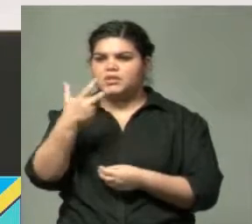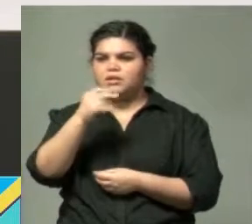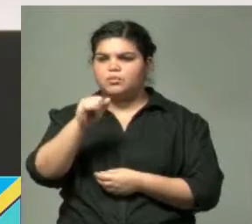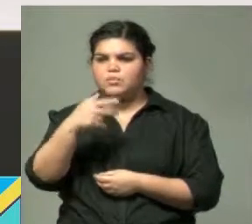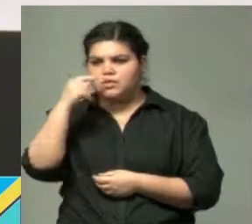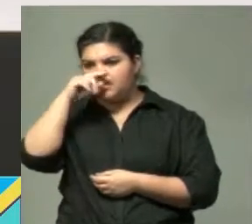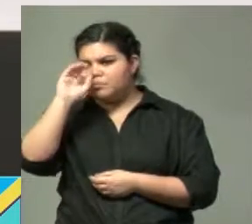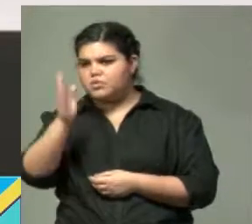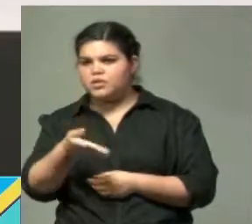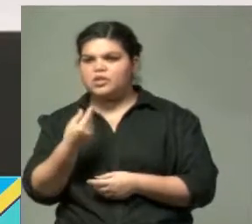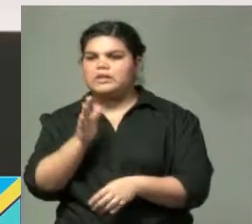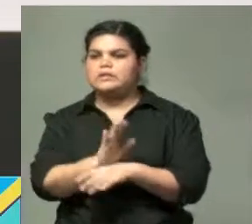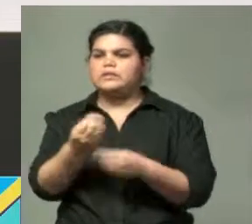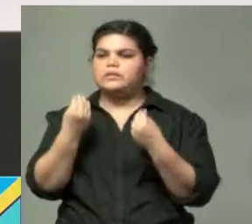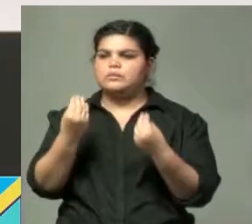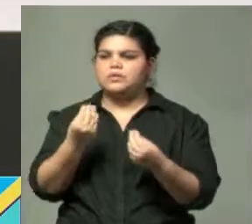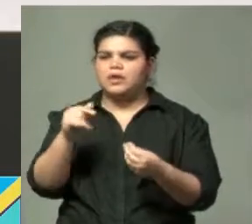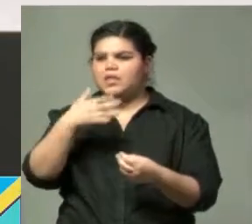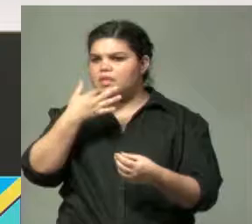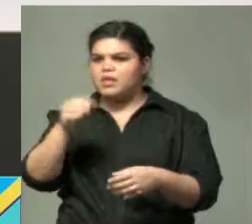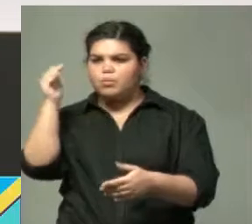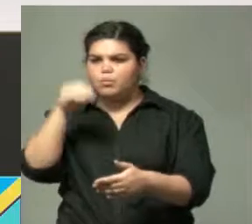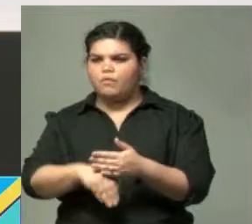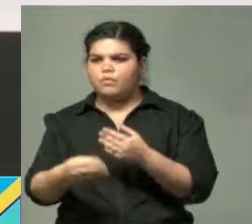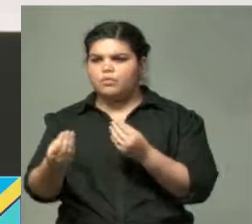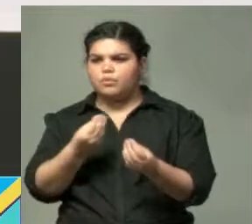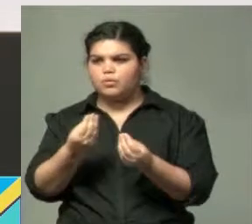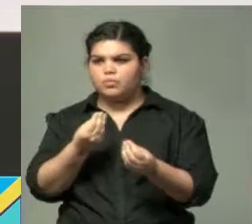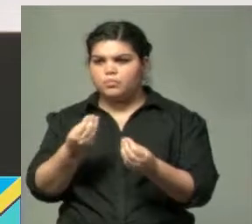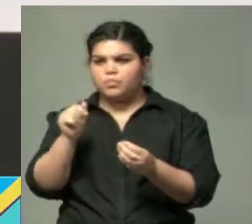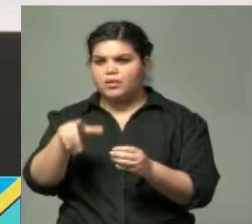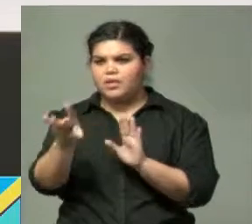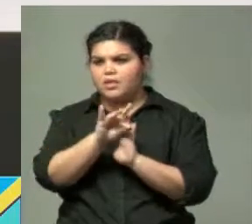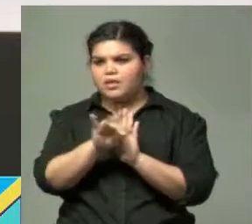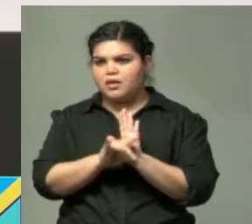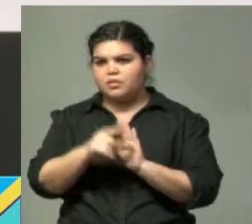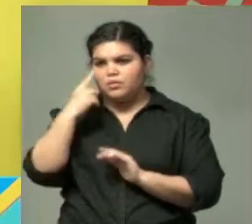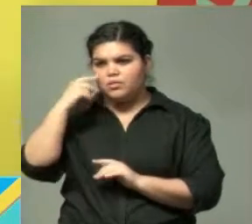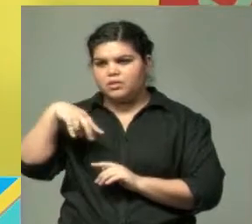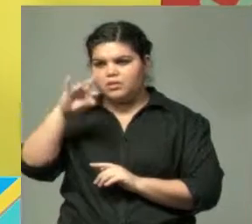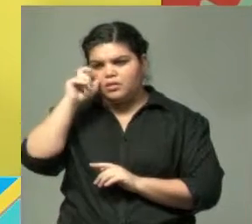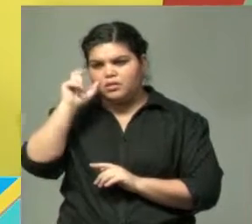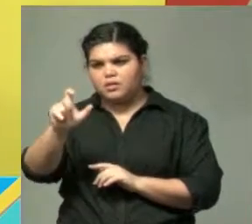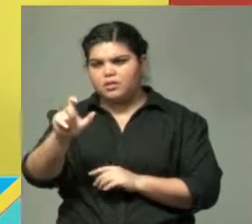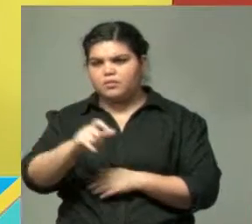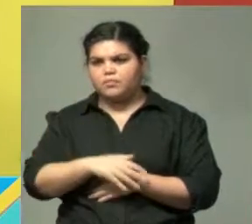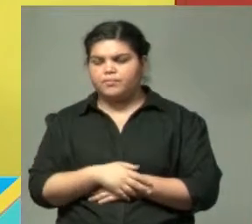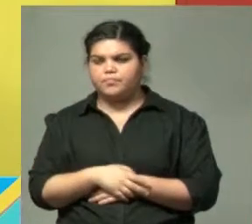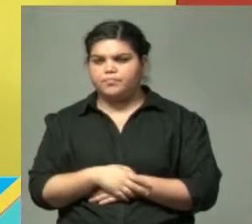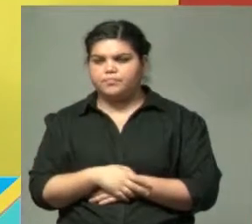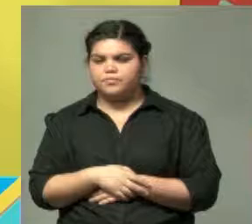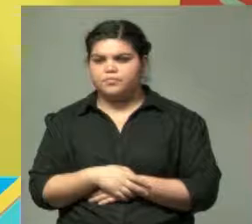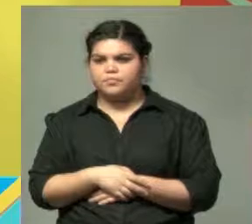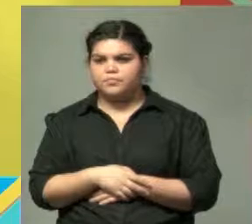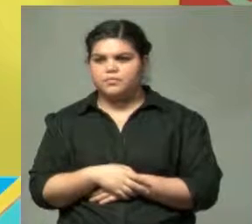3,7%? ¿Y qué se puede leer entre líneas, ¿no?, en cuanto a los datos que se desprendieron del INDEC? Mira, nosotros lo que